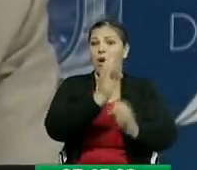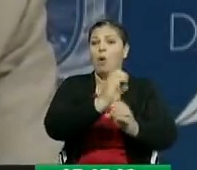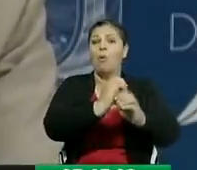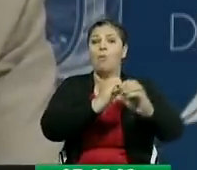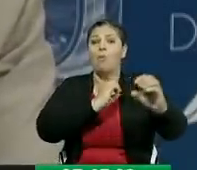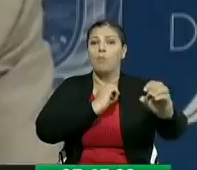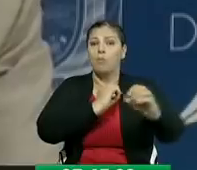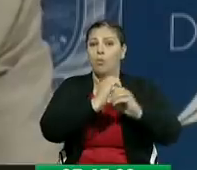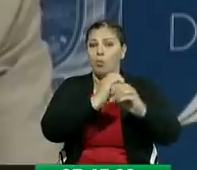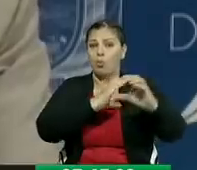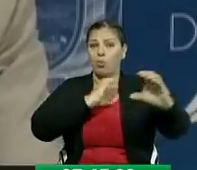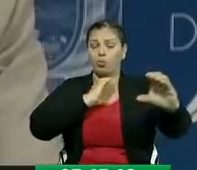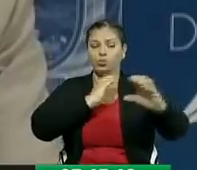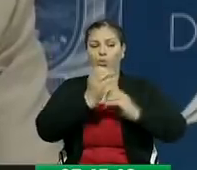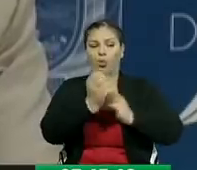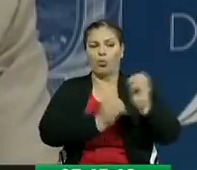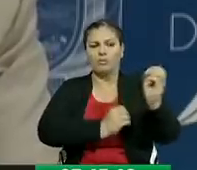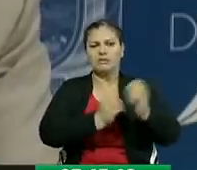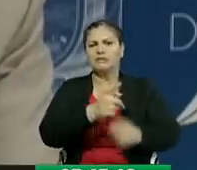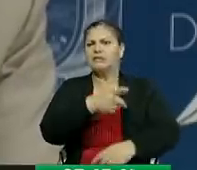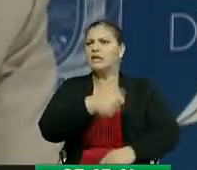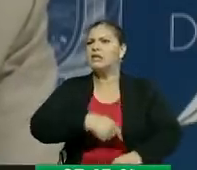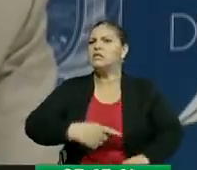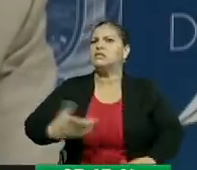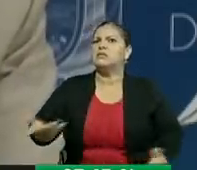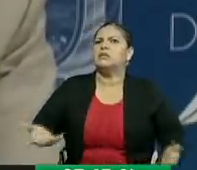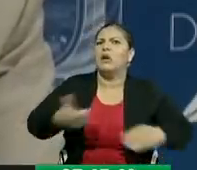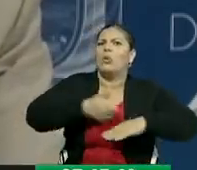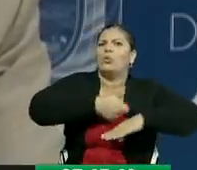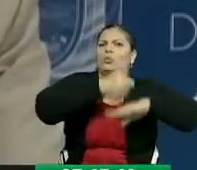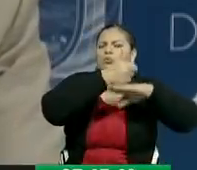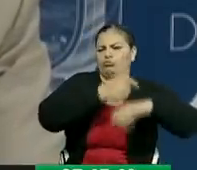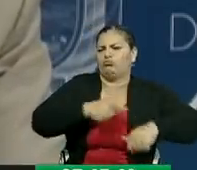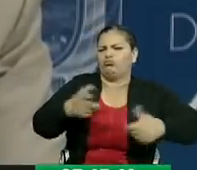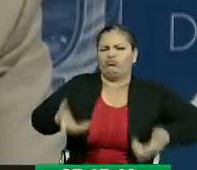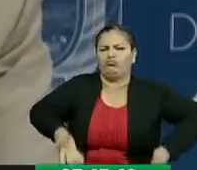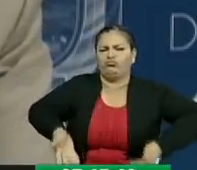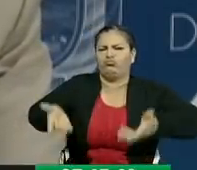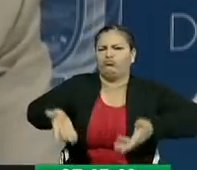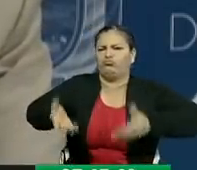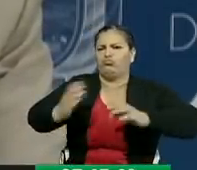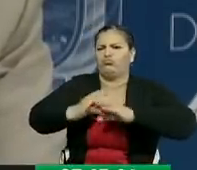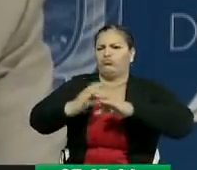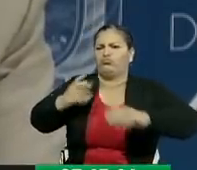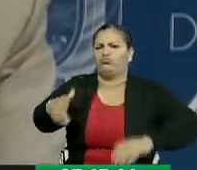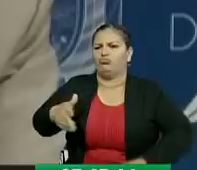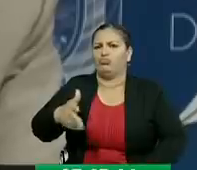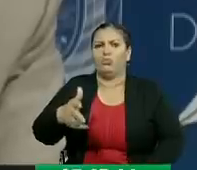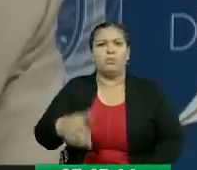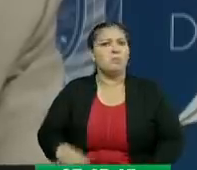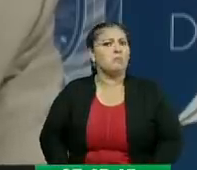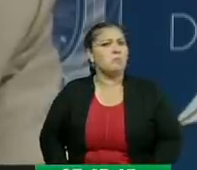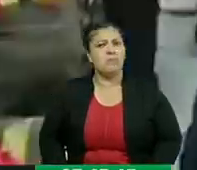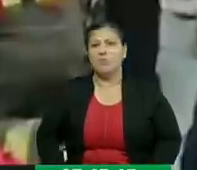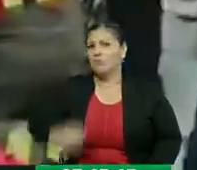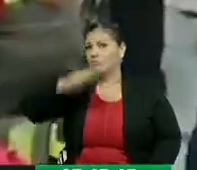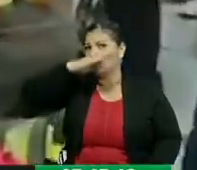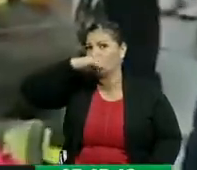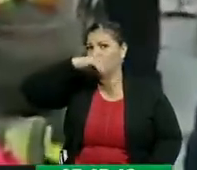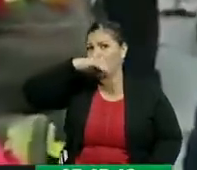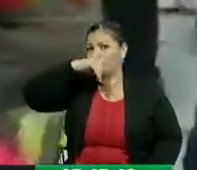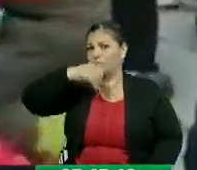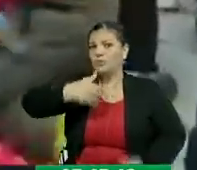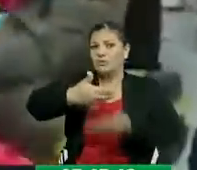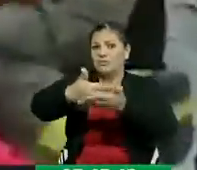unidad realice el servicio de transporte de los hinchas de Barcelona sin contar con un salvoconducto. De ahí